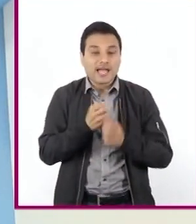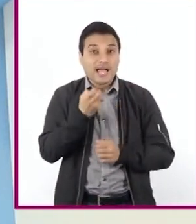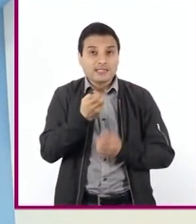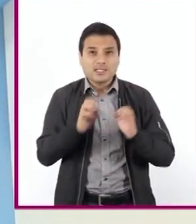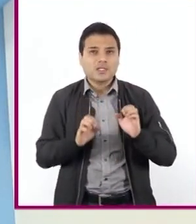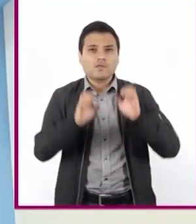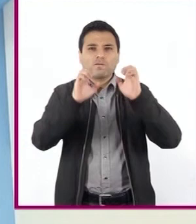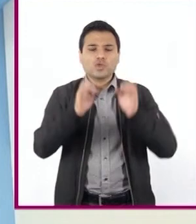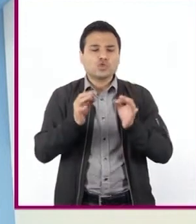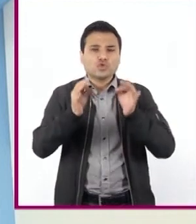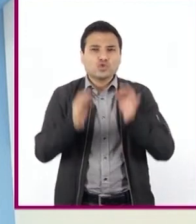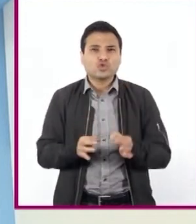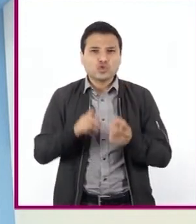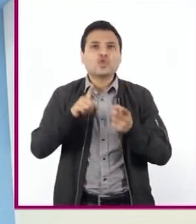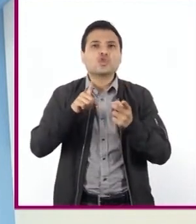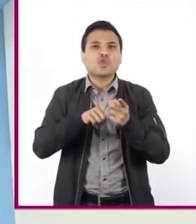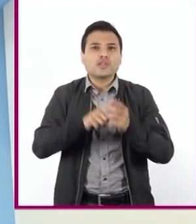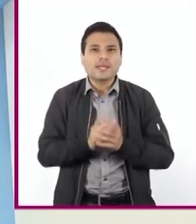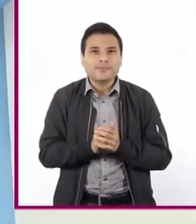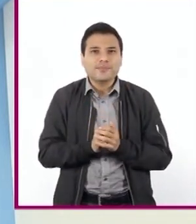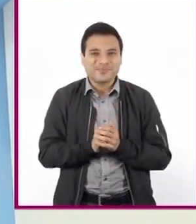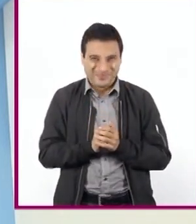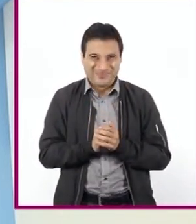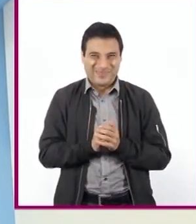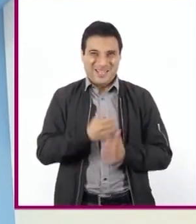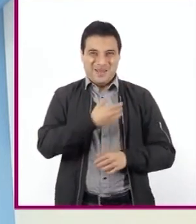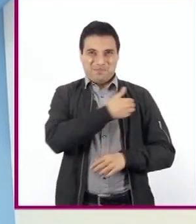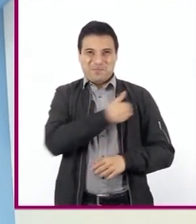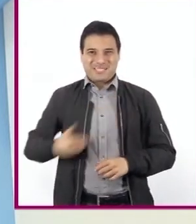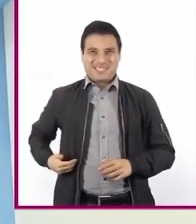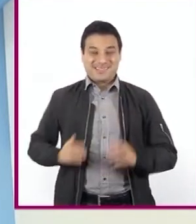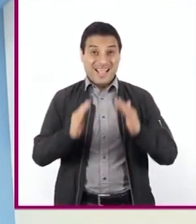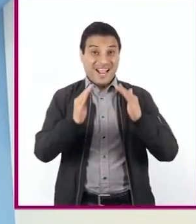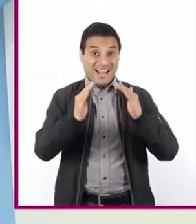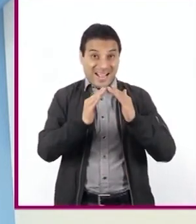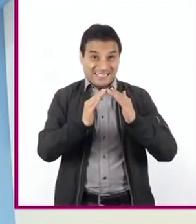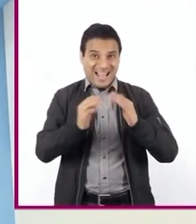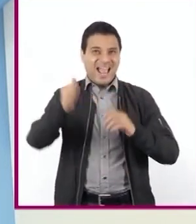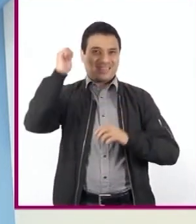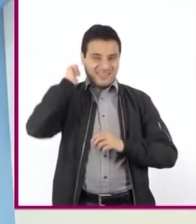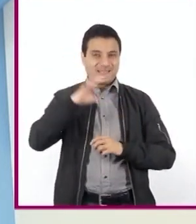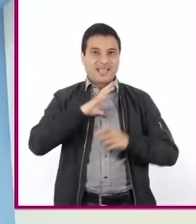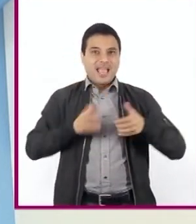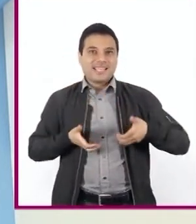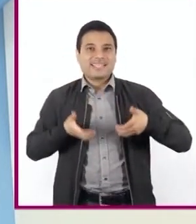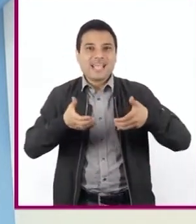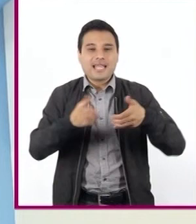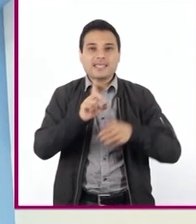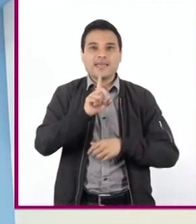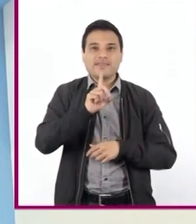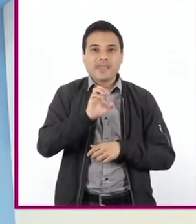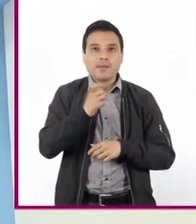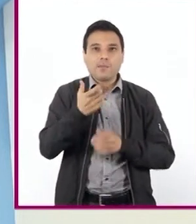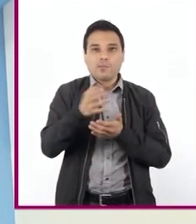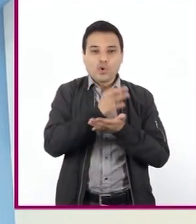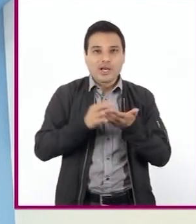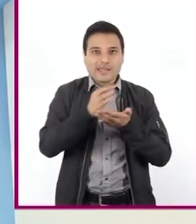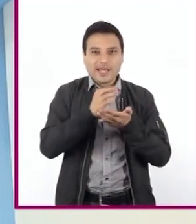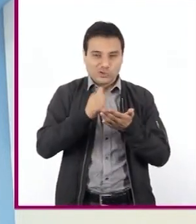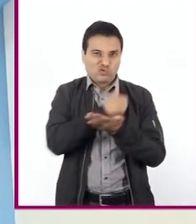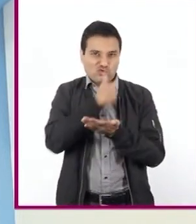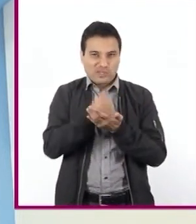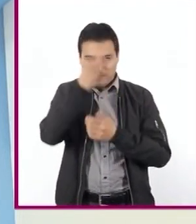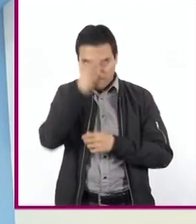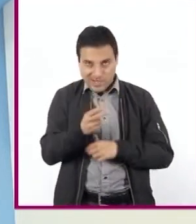está ubicado atrás de Palacio Nacional en la actual calle de Moneda en la Ciudad de México.